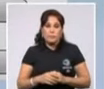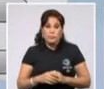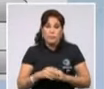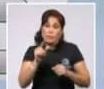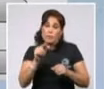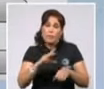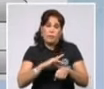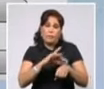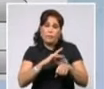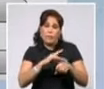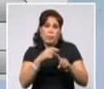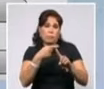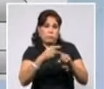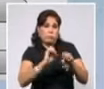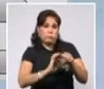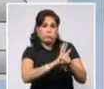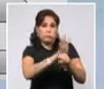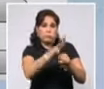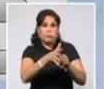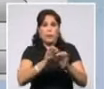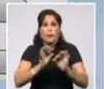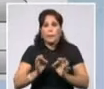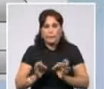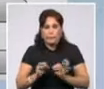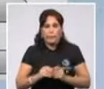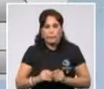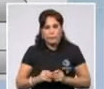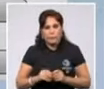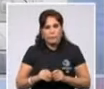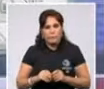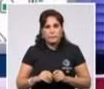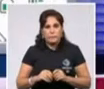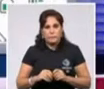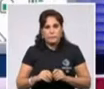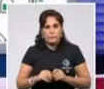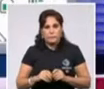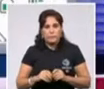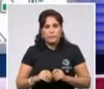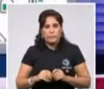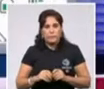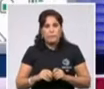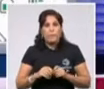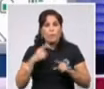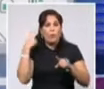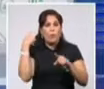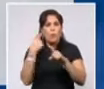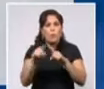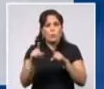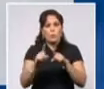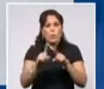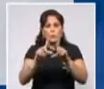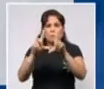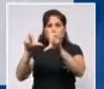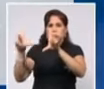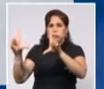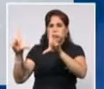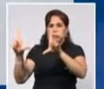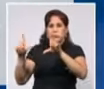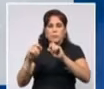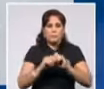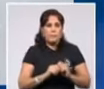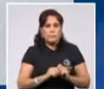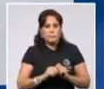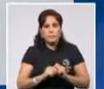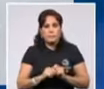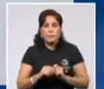5.270 personas positivas a la COVID-19 en nuestro país. Vamos a ver otra de las gráficas que ejemplificaba